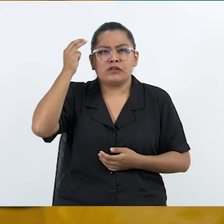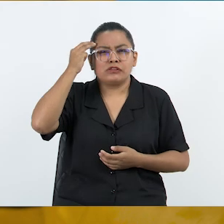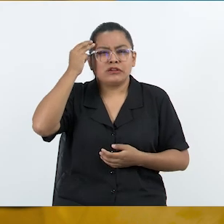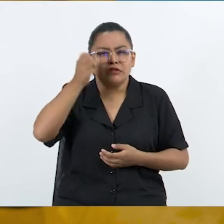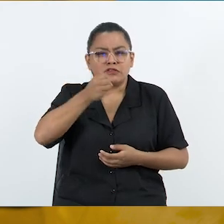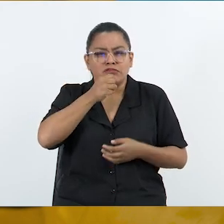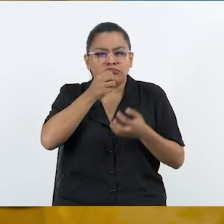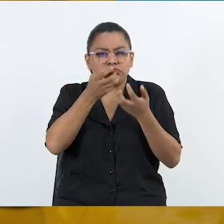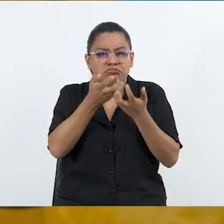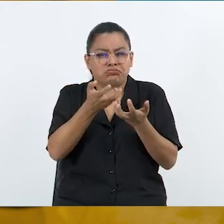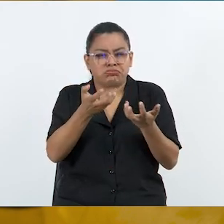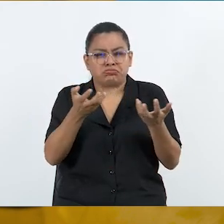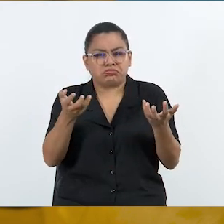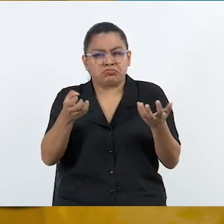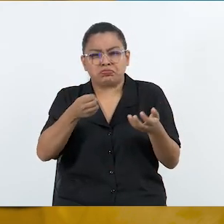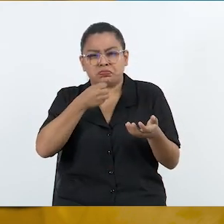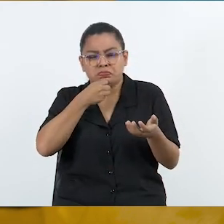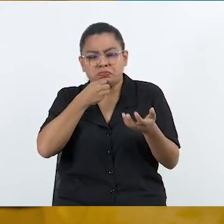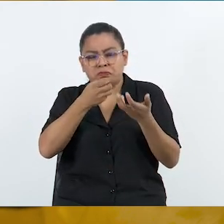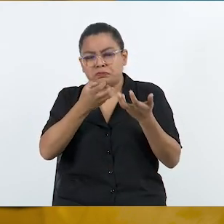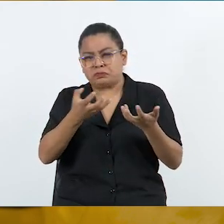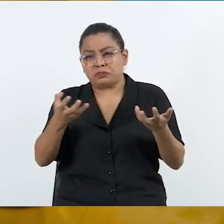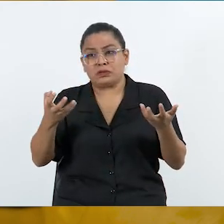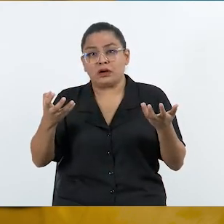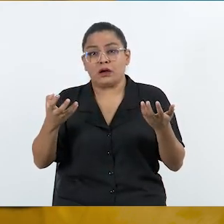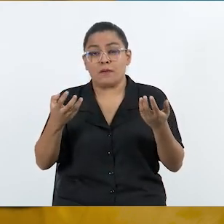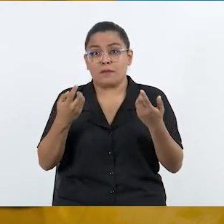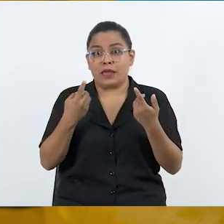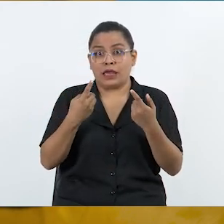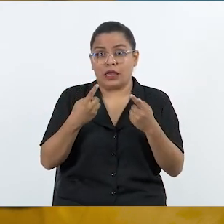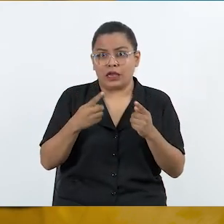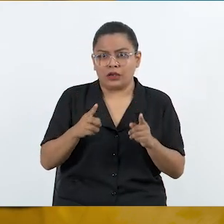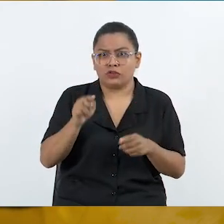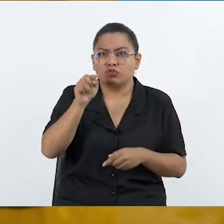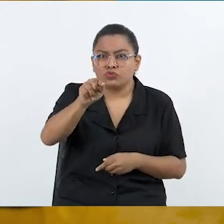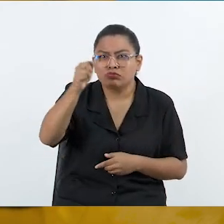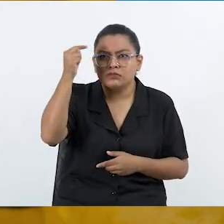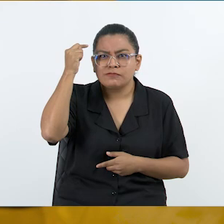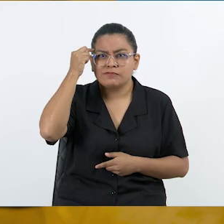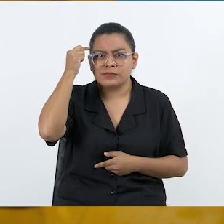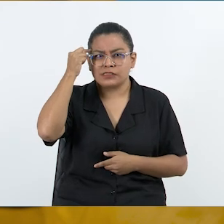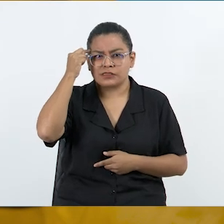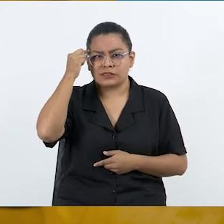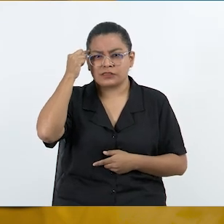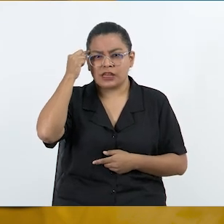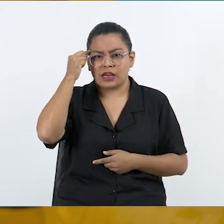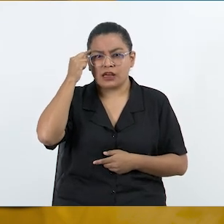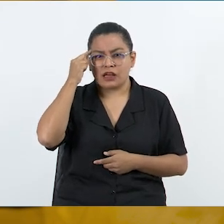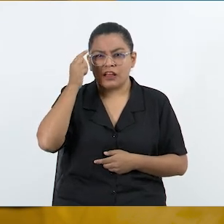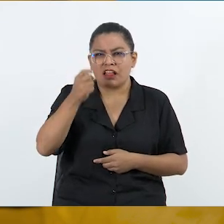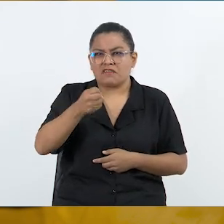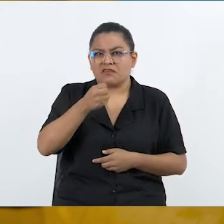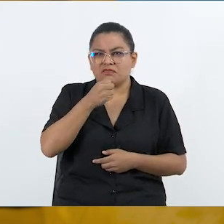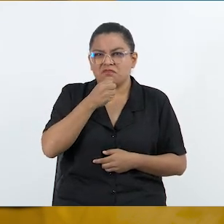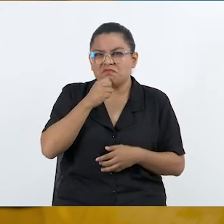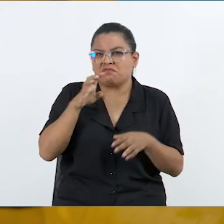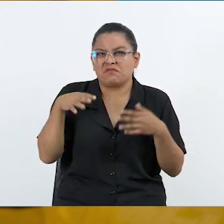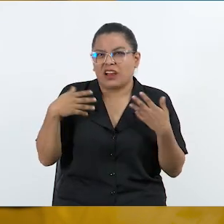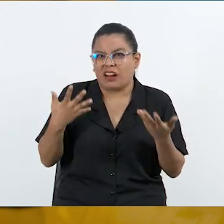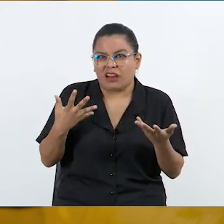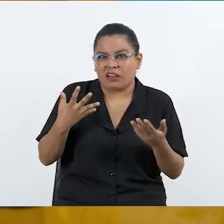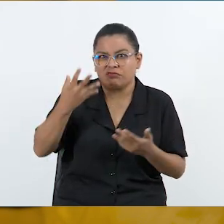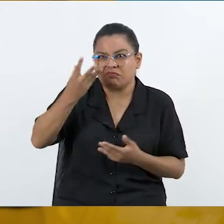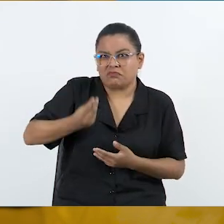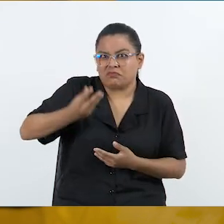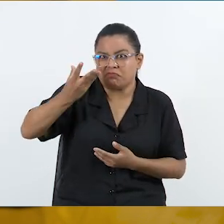una gran cantidad de datos y textos, pero querido docente, ¿te has preguntado qué utilidad tendrán estos datos en la